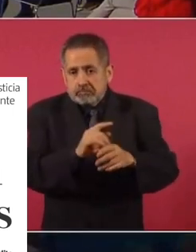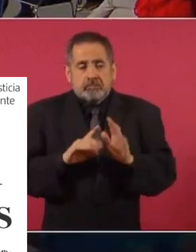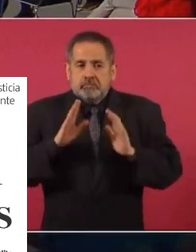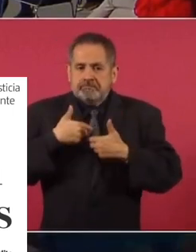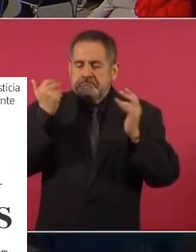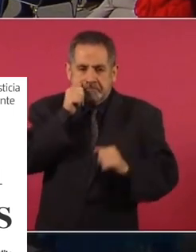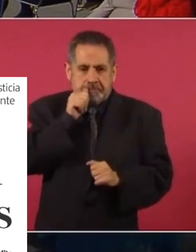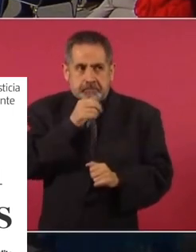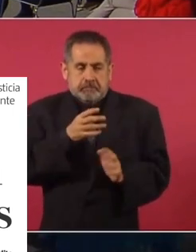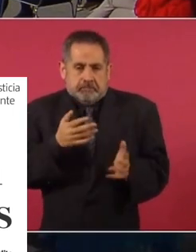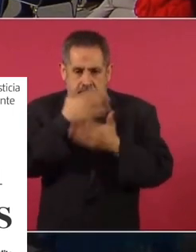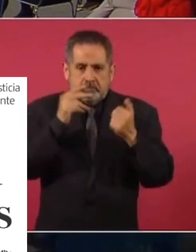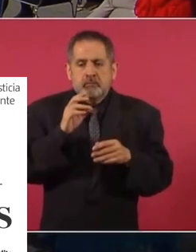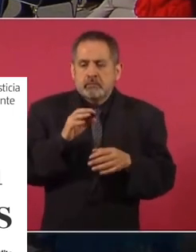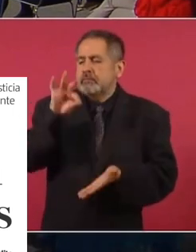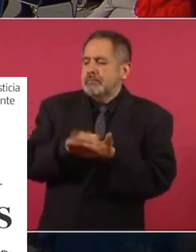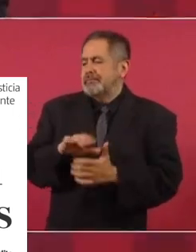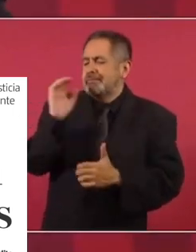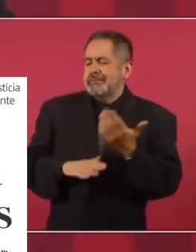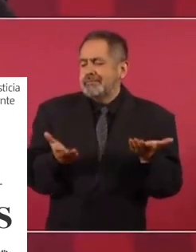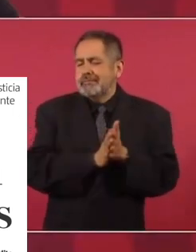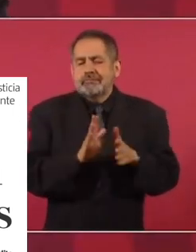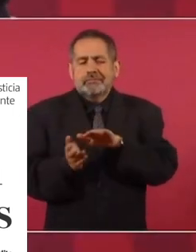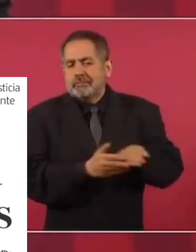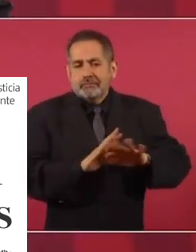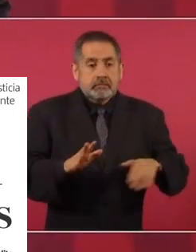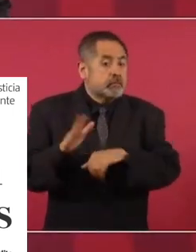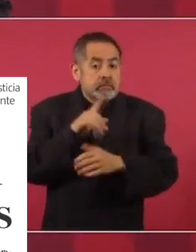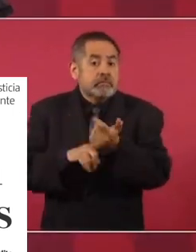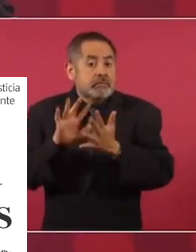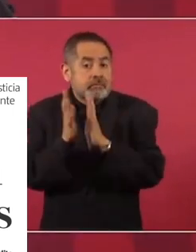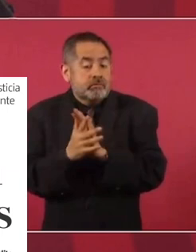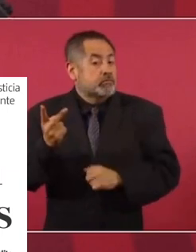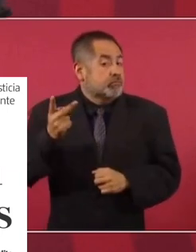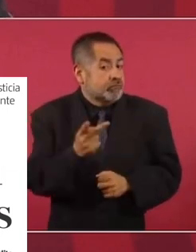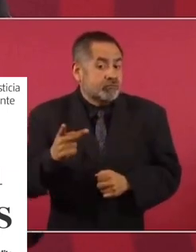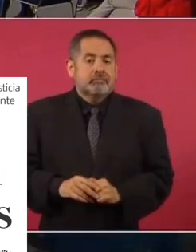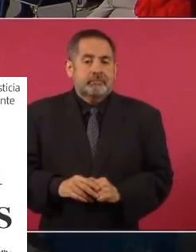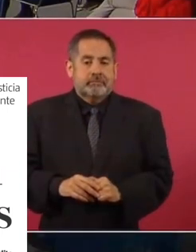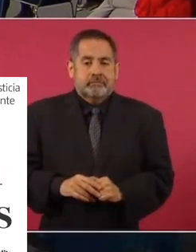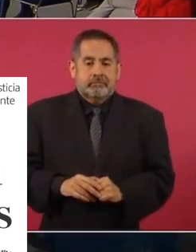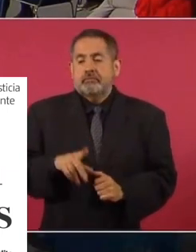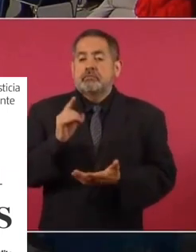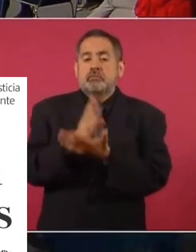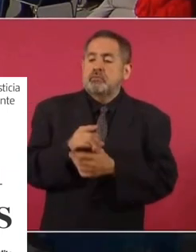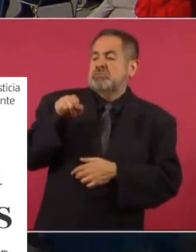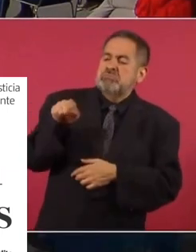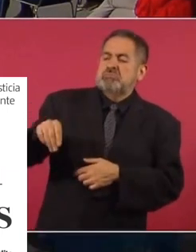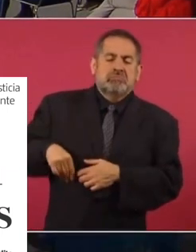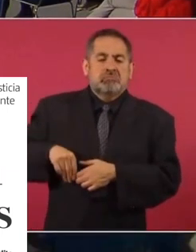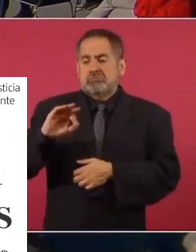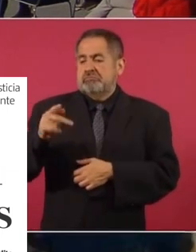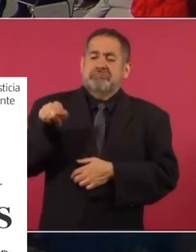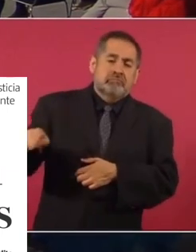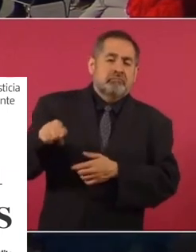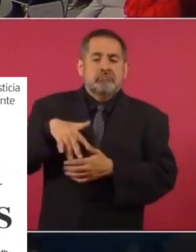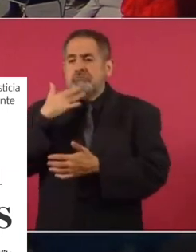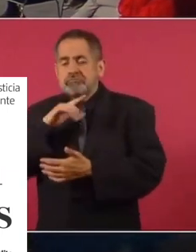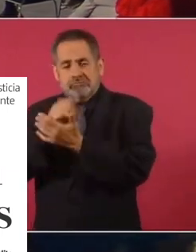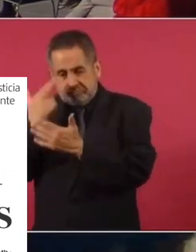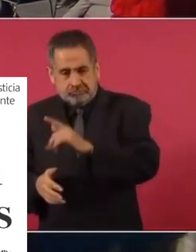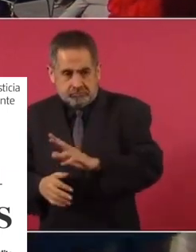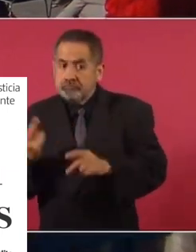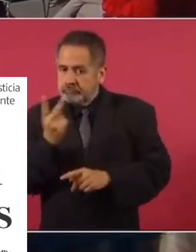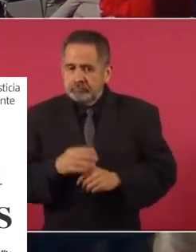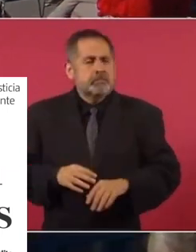continúen investigando o ya le dieron un carpetazo. Porque involucra a los dos gobiernos. No es nada más un asunto de la delincuencia. ¿Tendría que